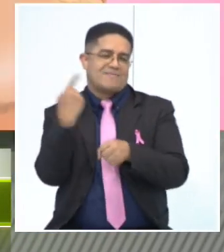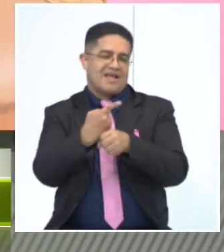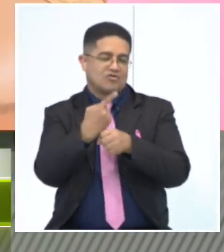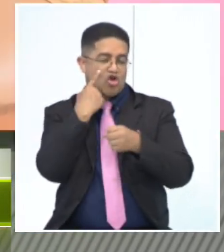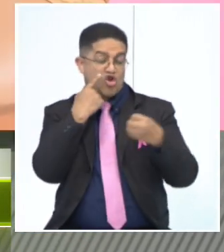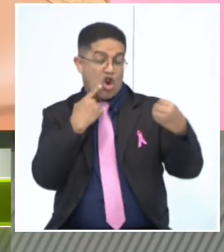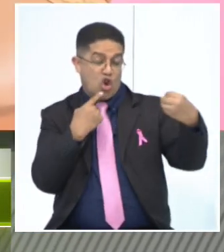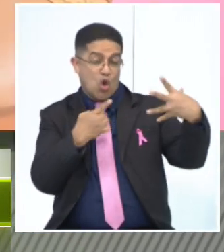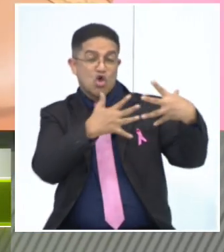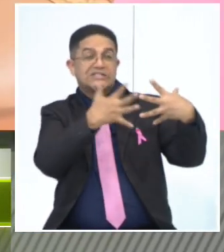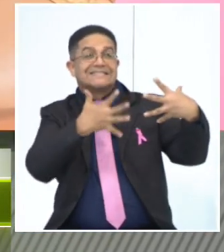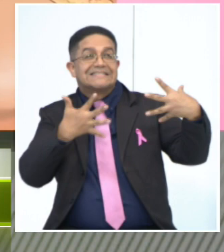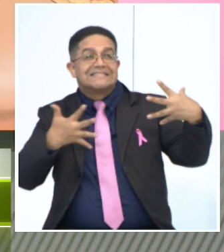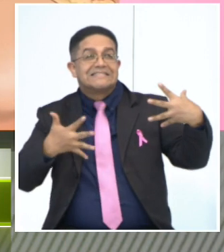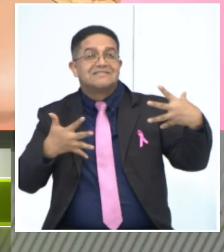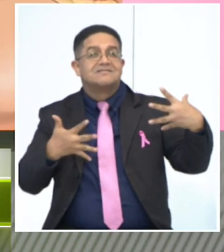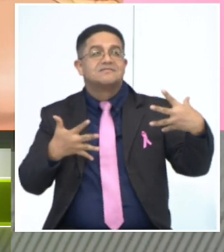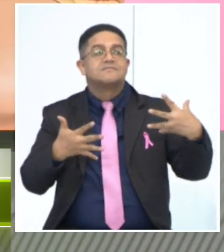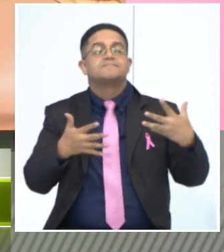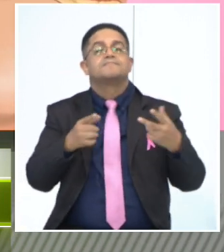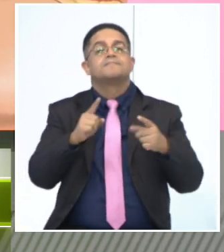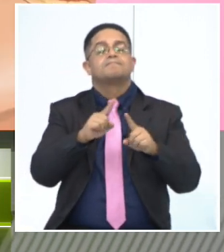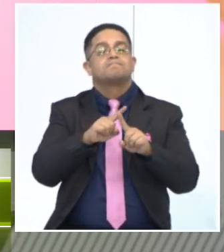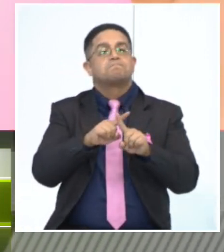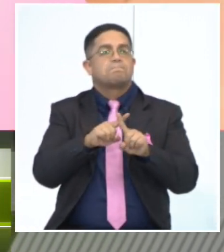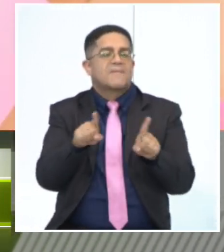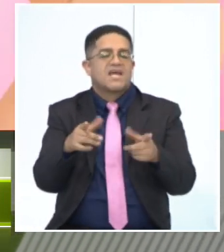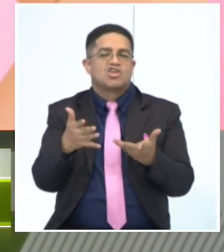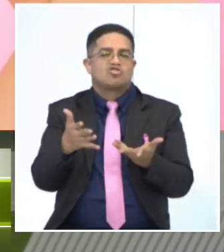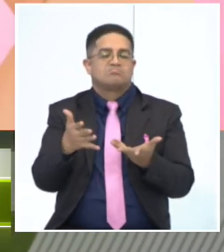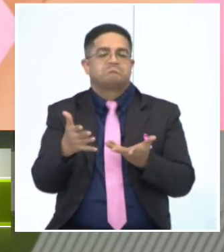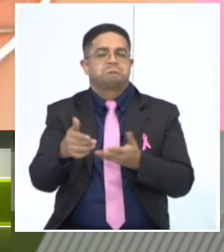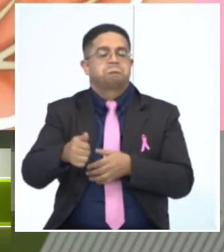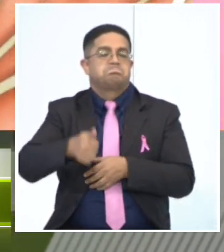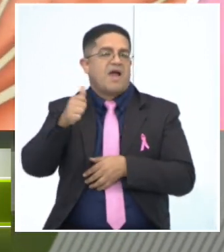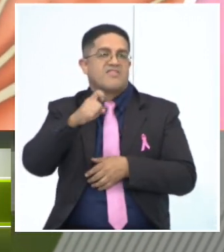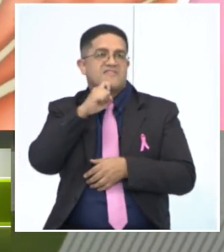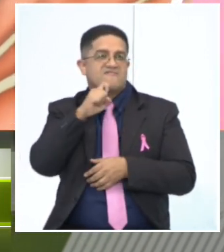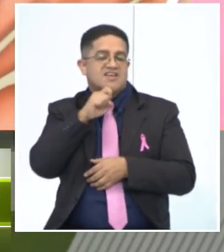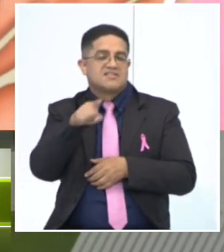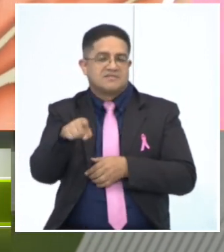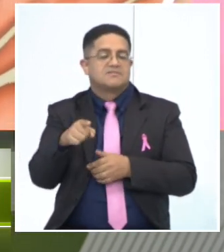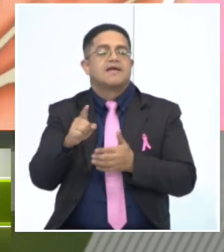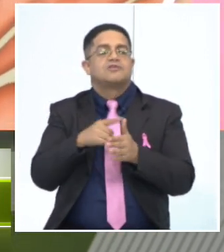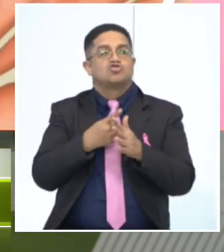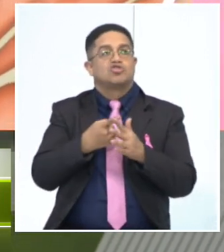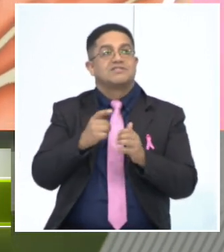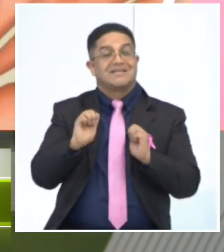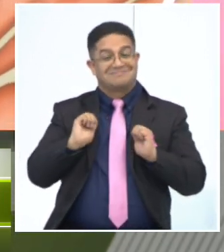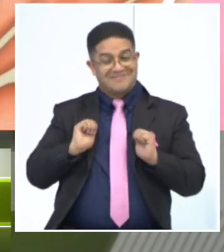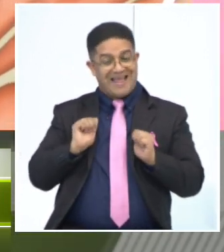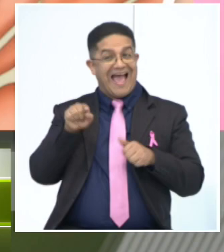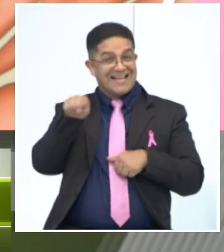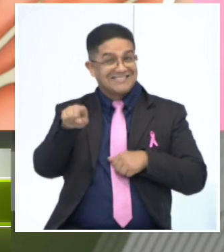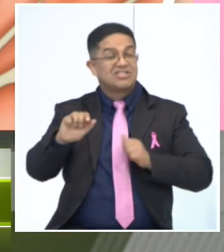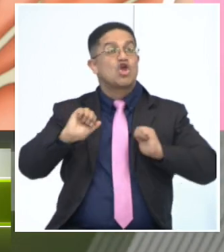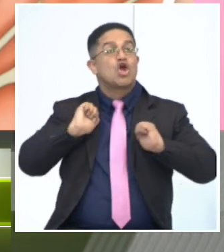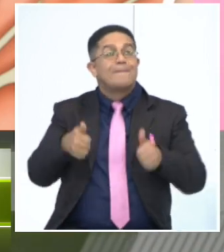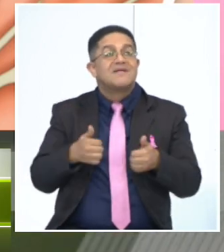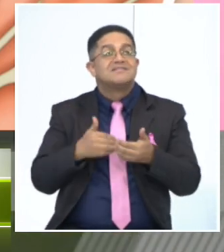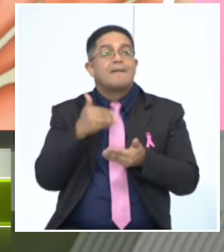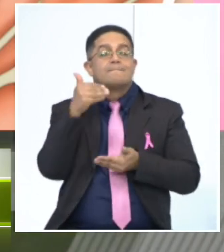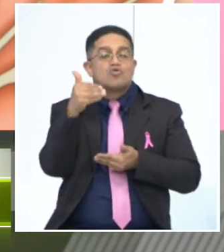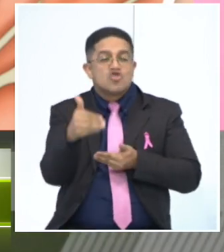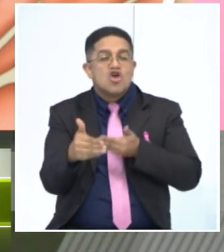misma sobrevida y la misma tasa de complicaciones que aquellos que hacían una mastectomía. Entonces desde allí se arranca con este proceso